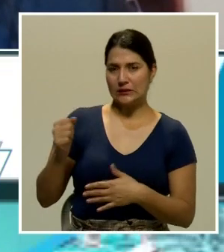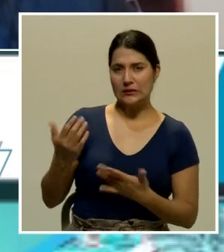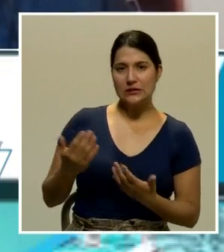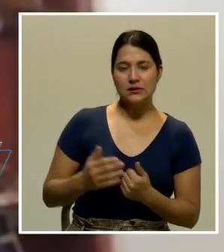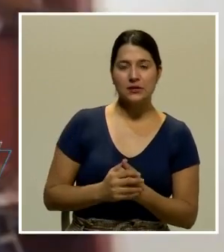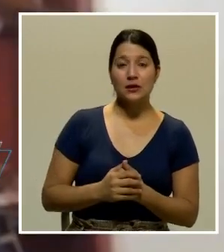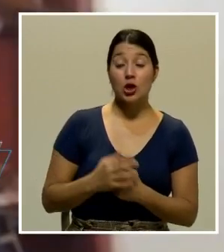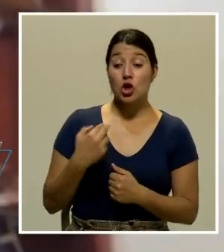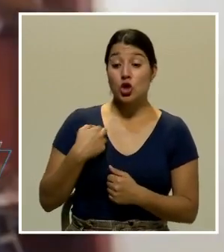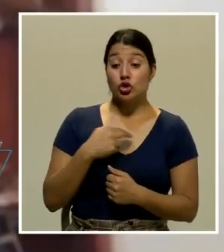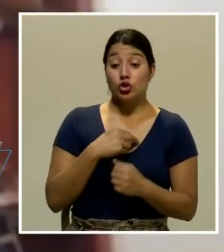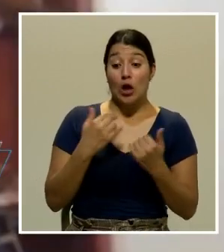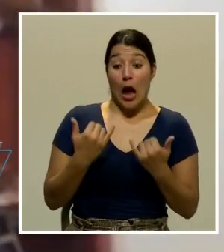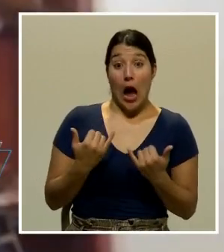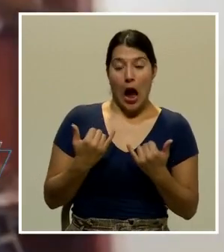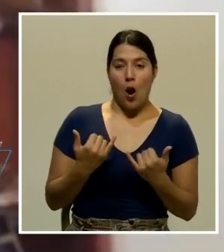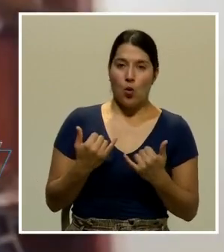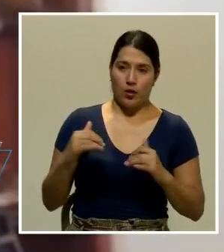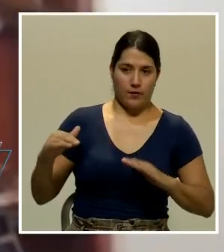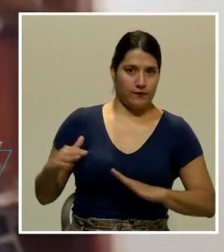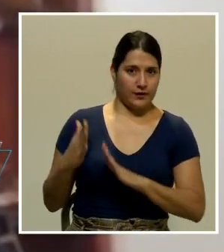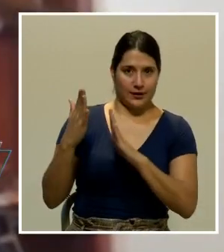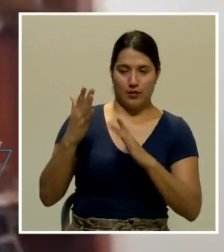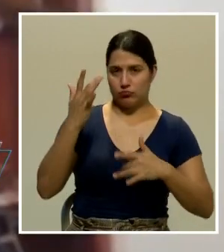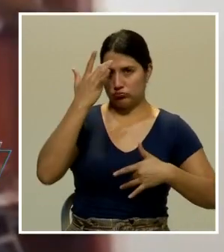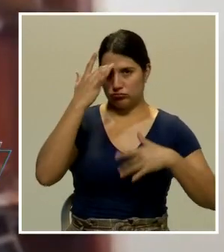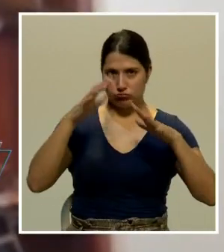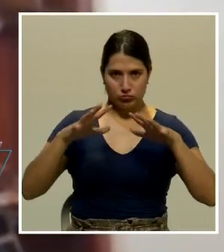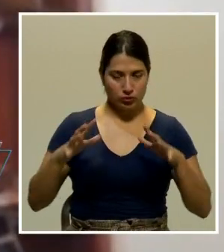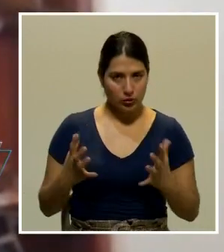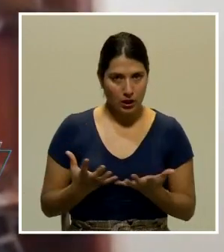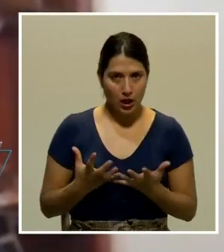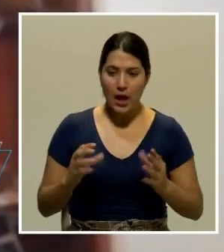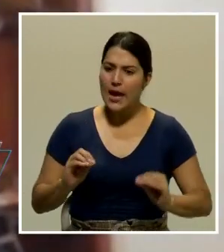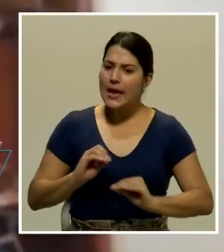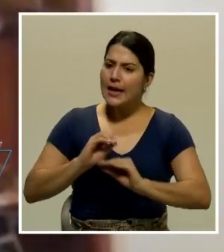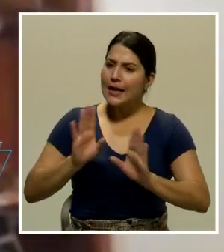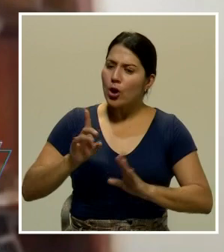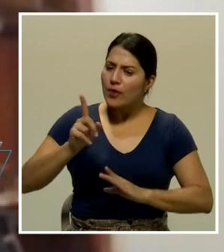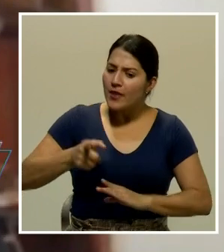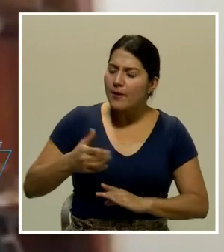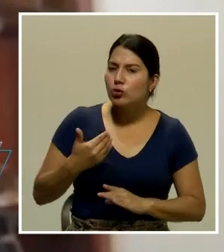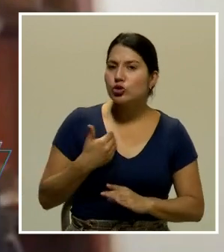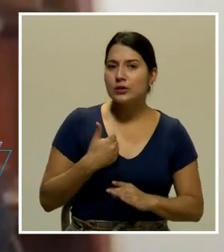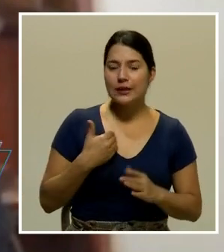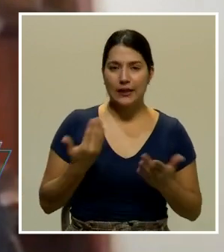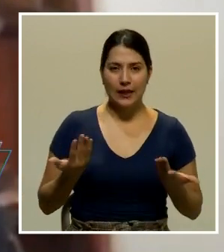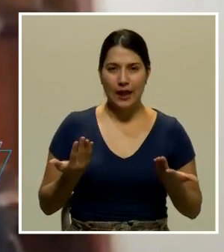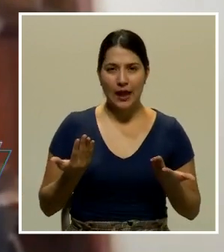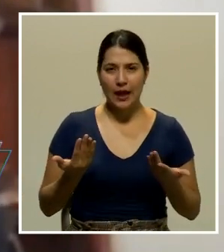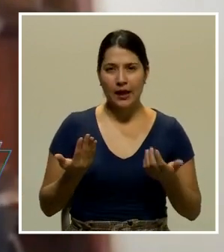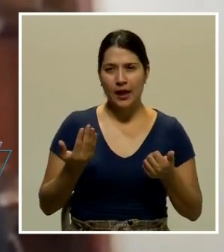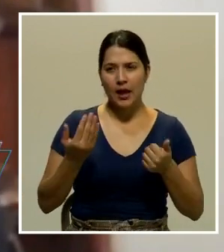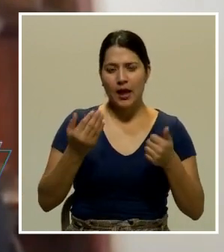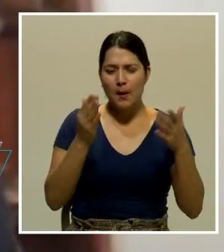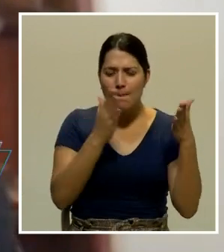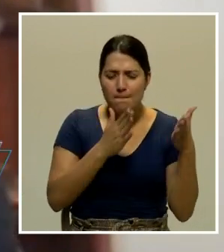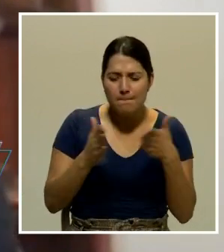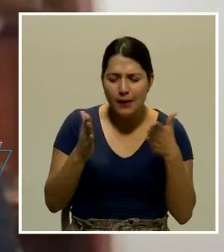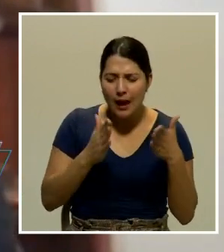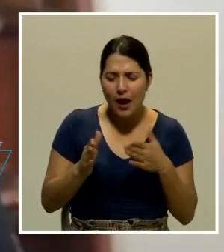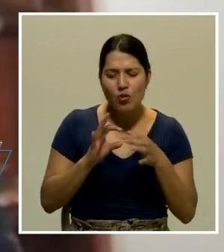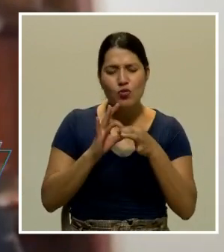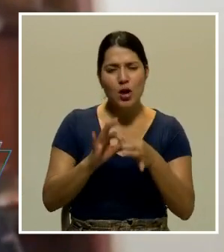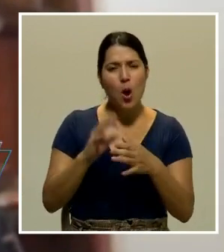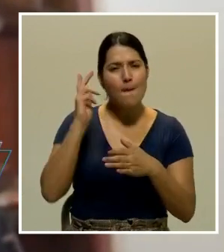Estamos en una situación de pandemia donde evidentemente hay que tener una serie de consideraciones de política social, de política